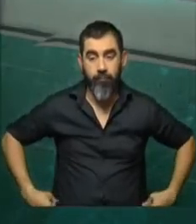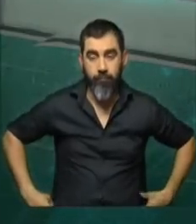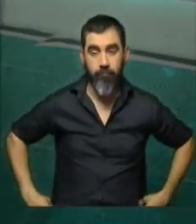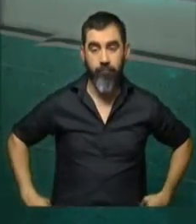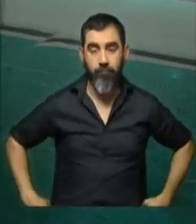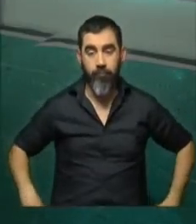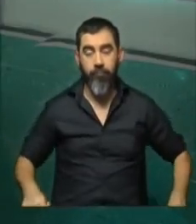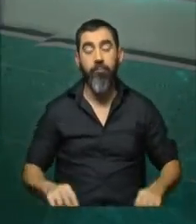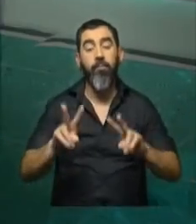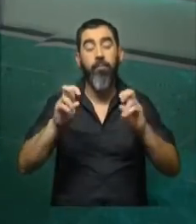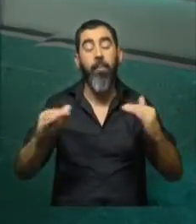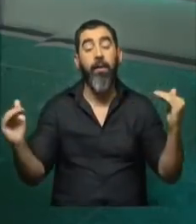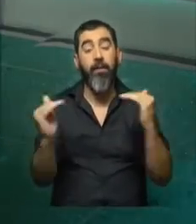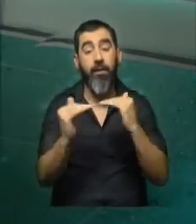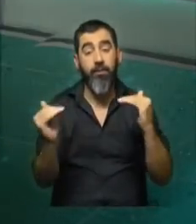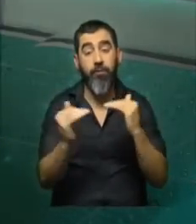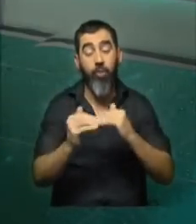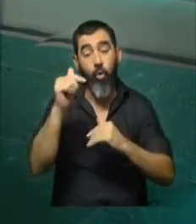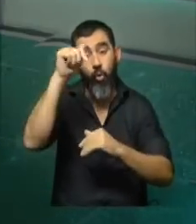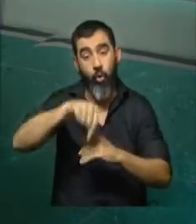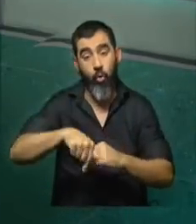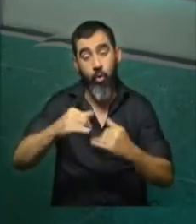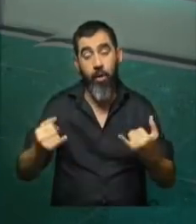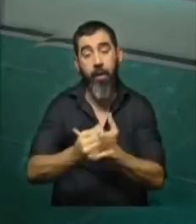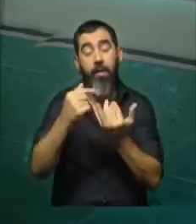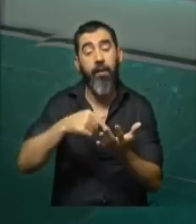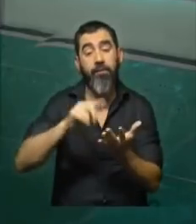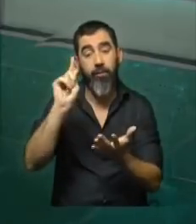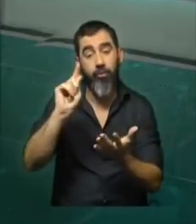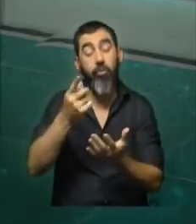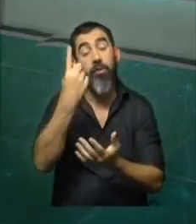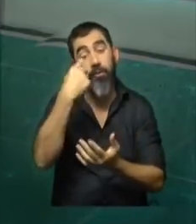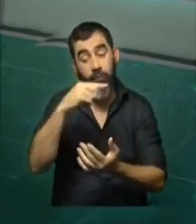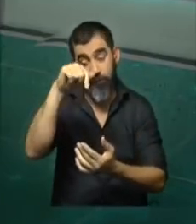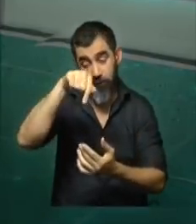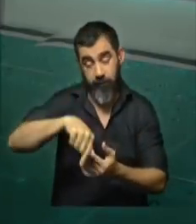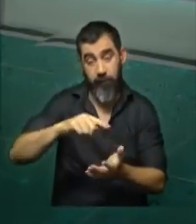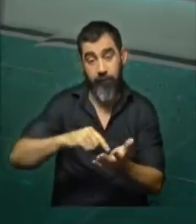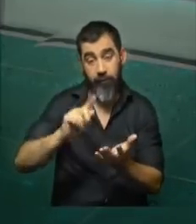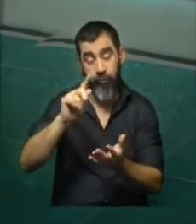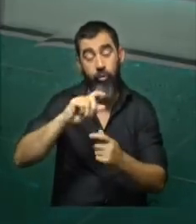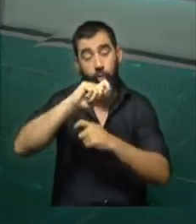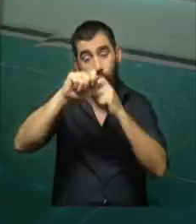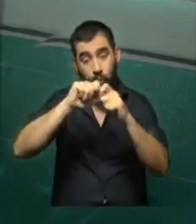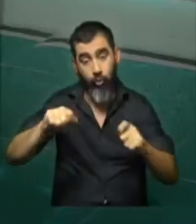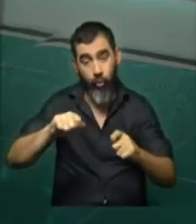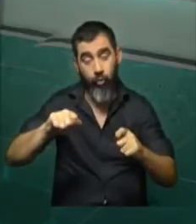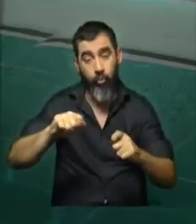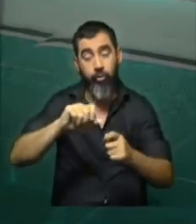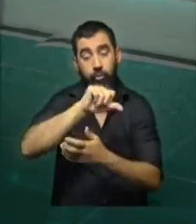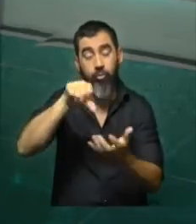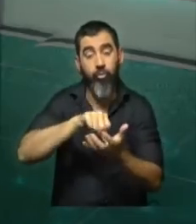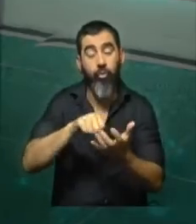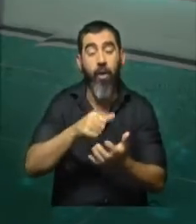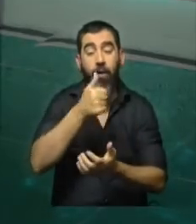A propósito de tránsito, les decimos que hoy es el día del centro, por lo tanto, aquí en el centro Cordón y parte de la Ciudad